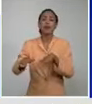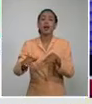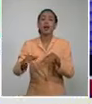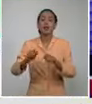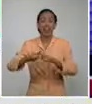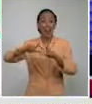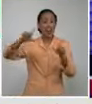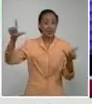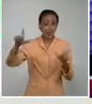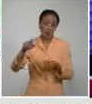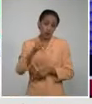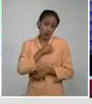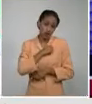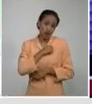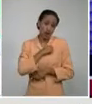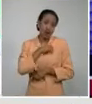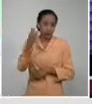lo pongan ahora